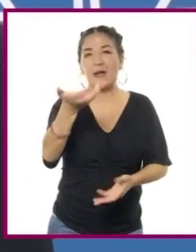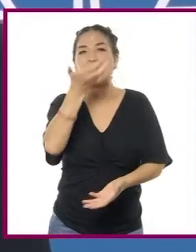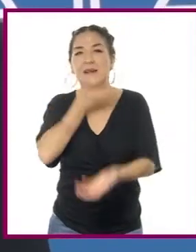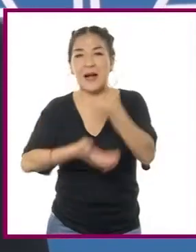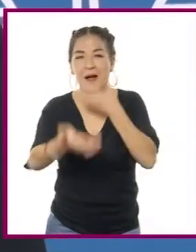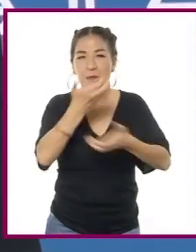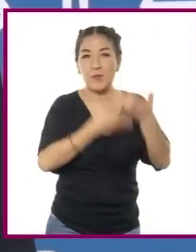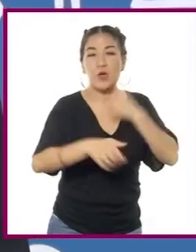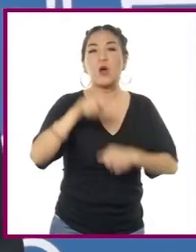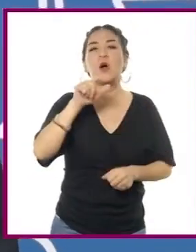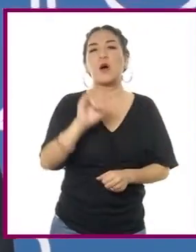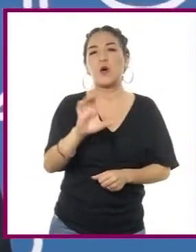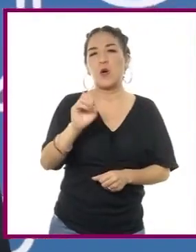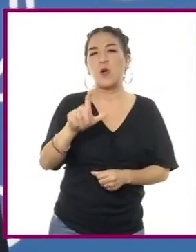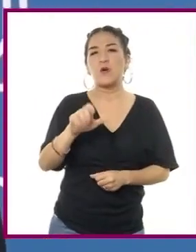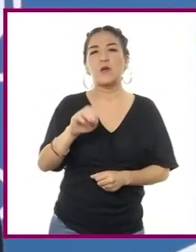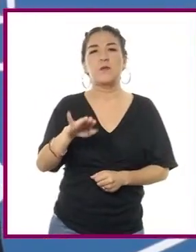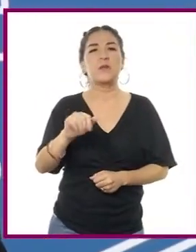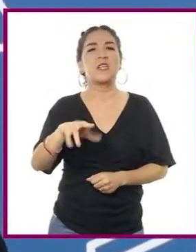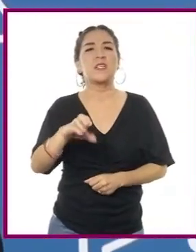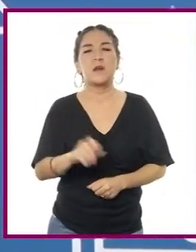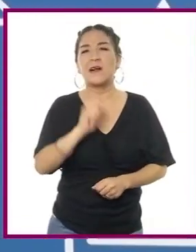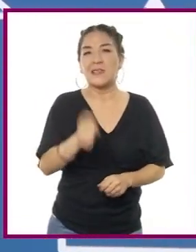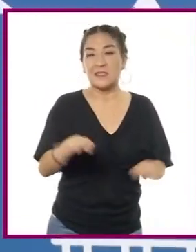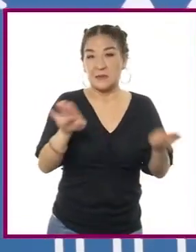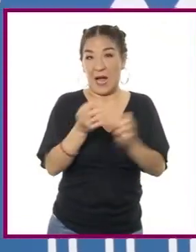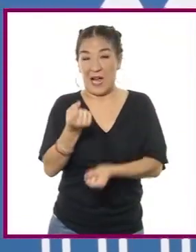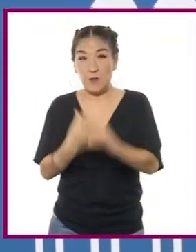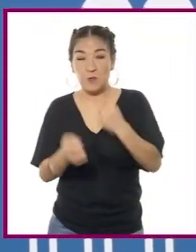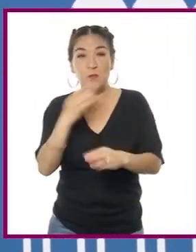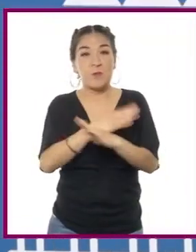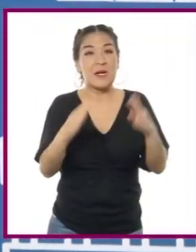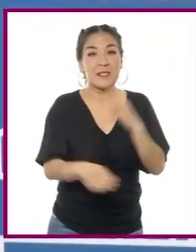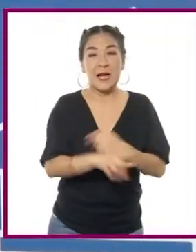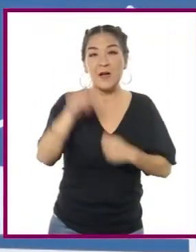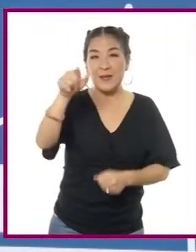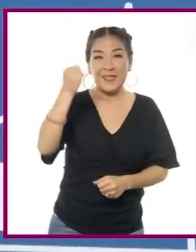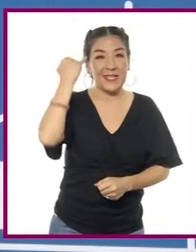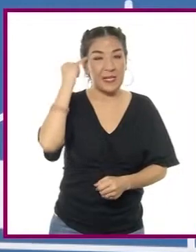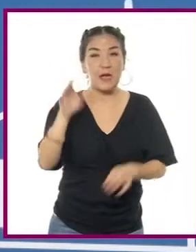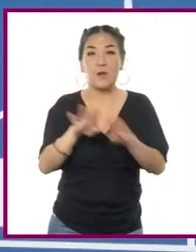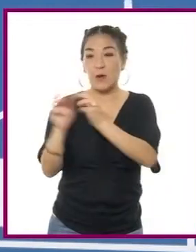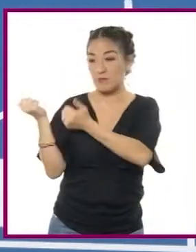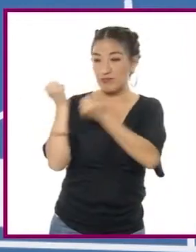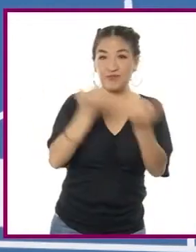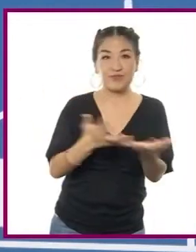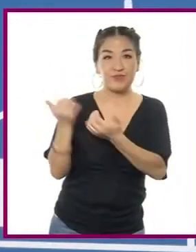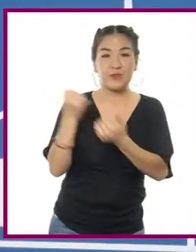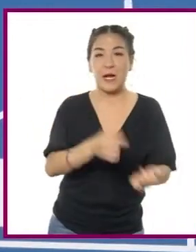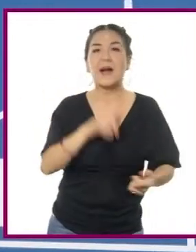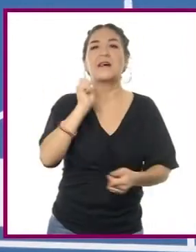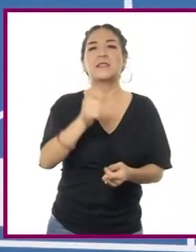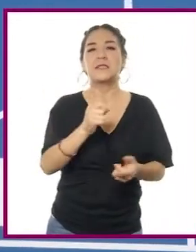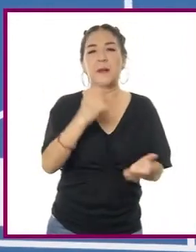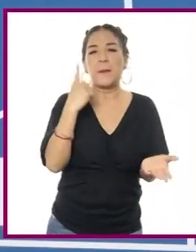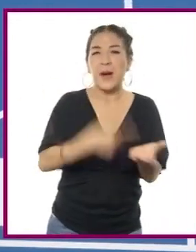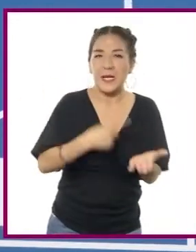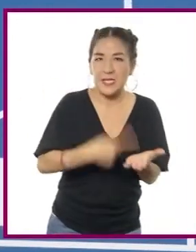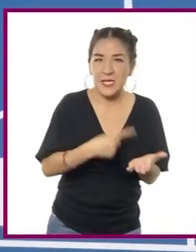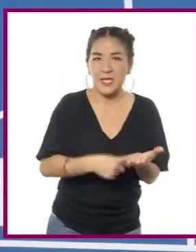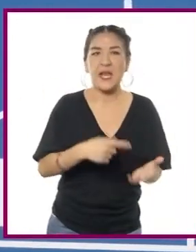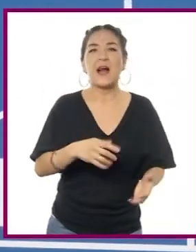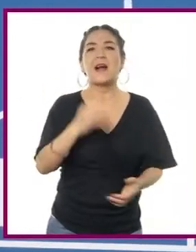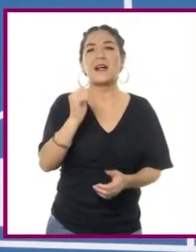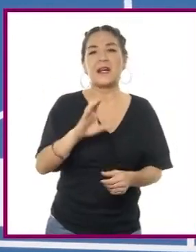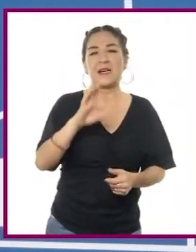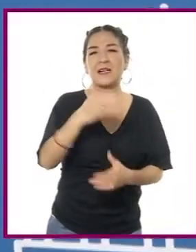colombino fue recíproco. Algunos de los productos indígenas que comenzaron a exportarse al mundo fueron la vainilla, el cacao y